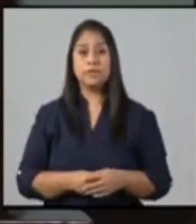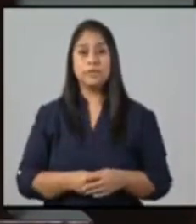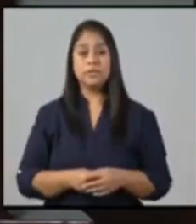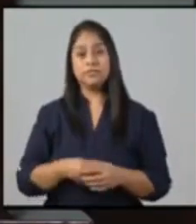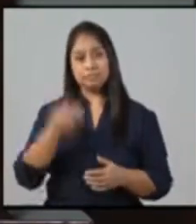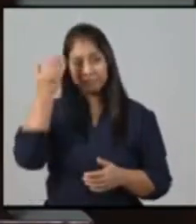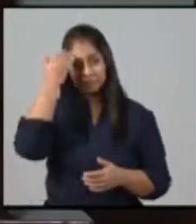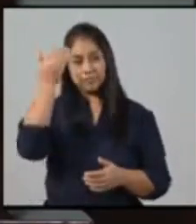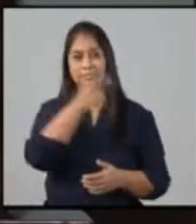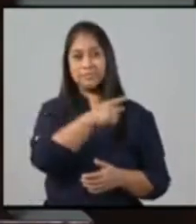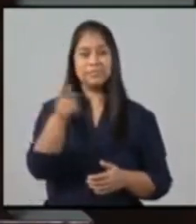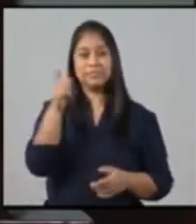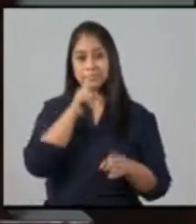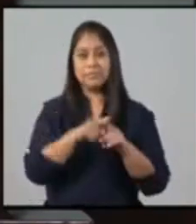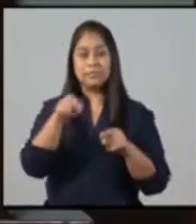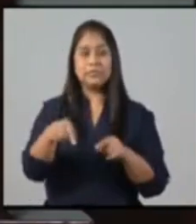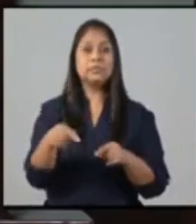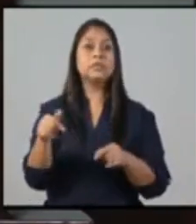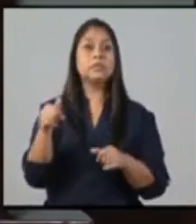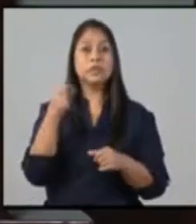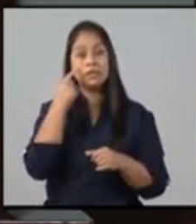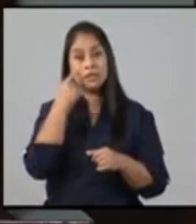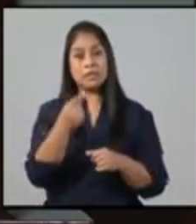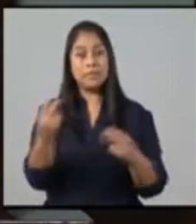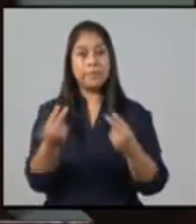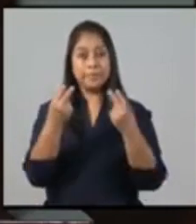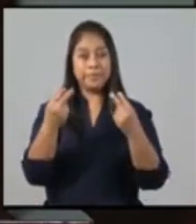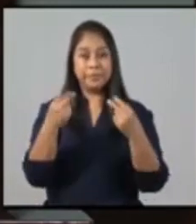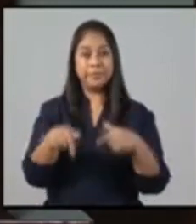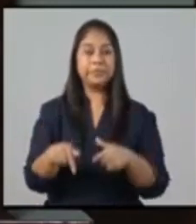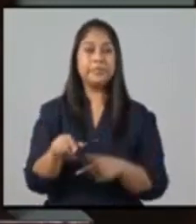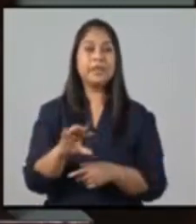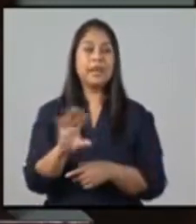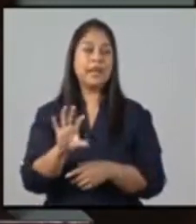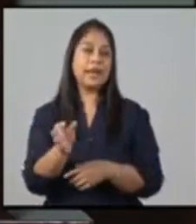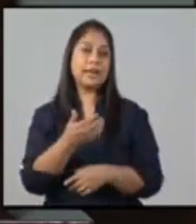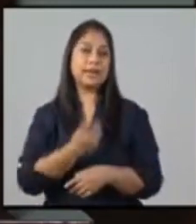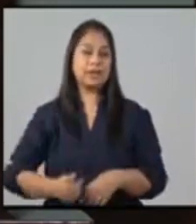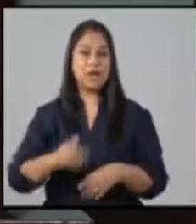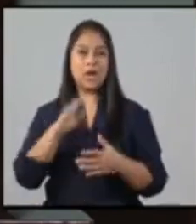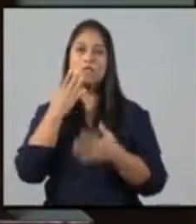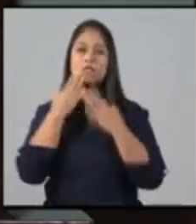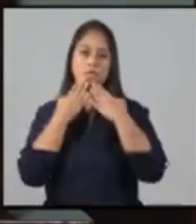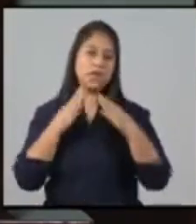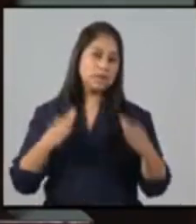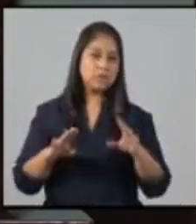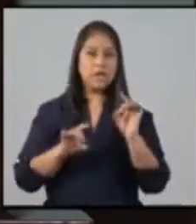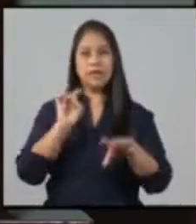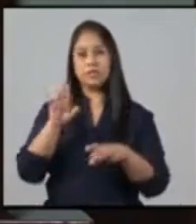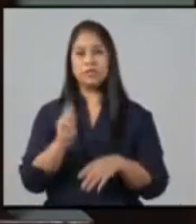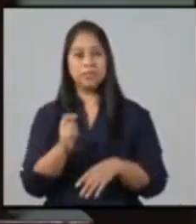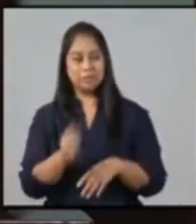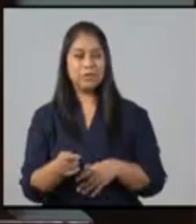saludar a todos los que están siguiendo esta ceremonia vía Facebook, algunos amigos, compañeros del